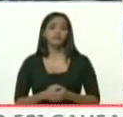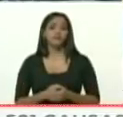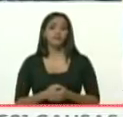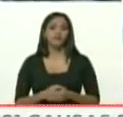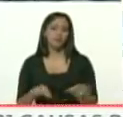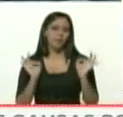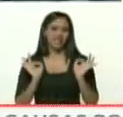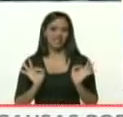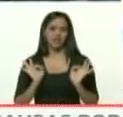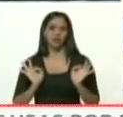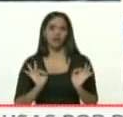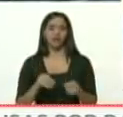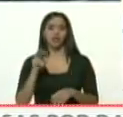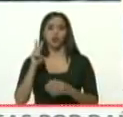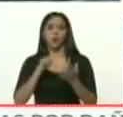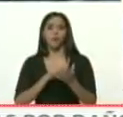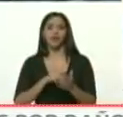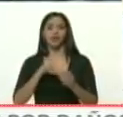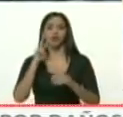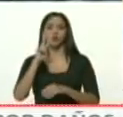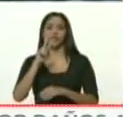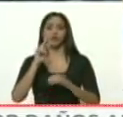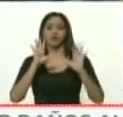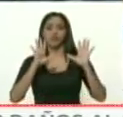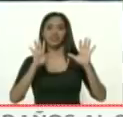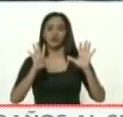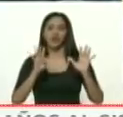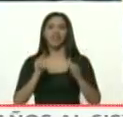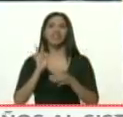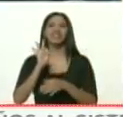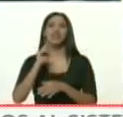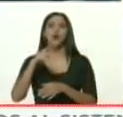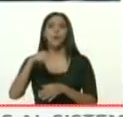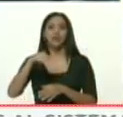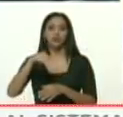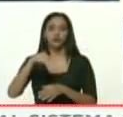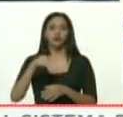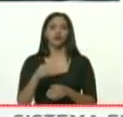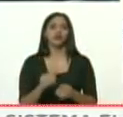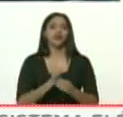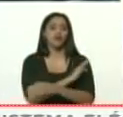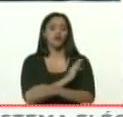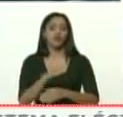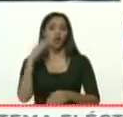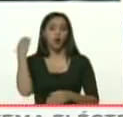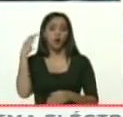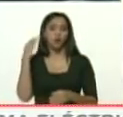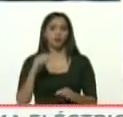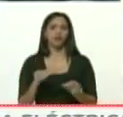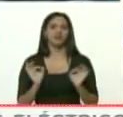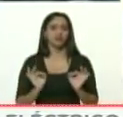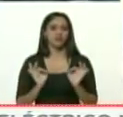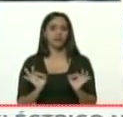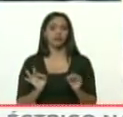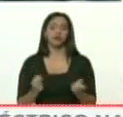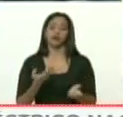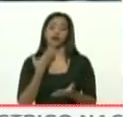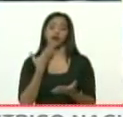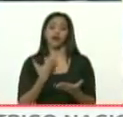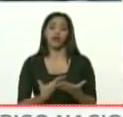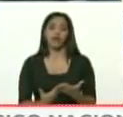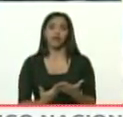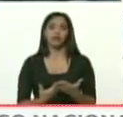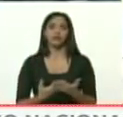sobre todo en los 2.219 kilómetros que tenemos de frontera con Colombia, esencialmente. Inclusive pues gracias